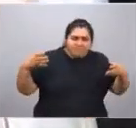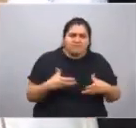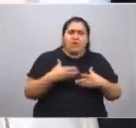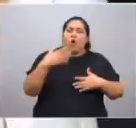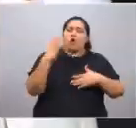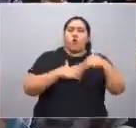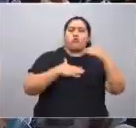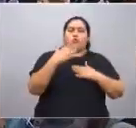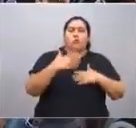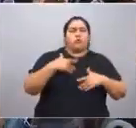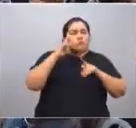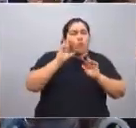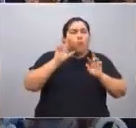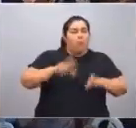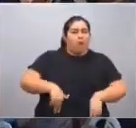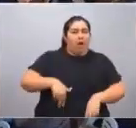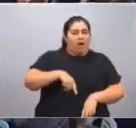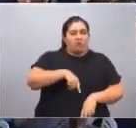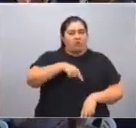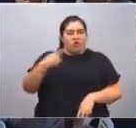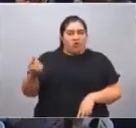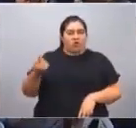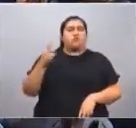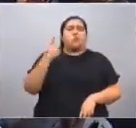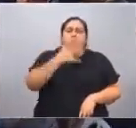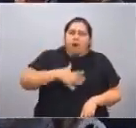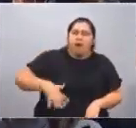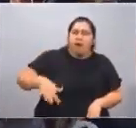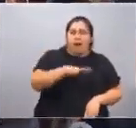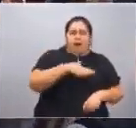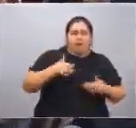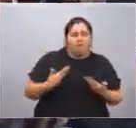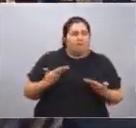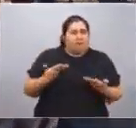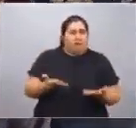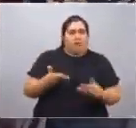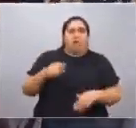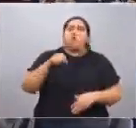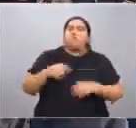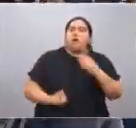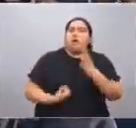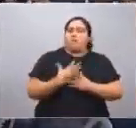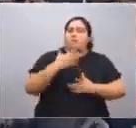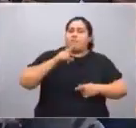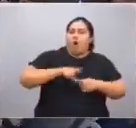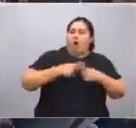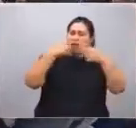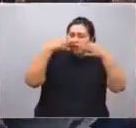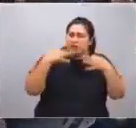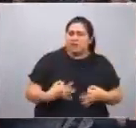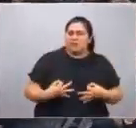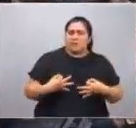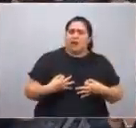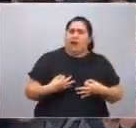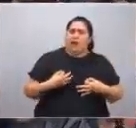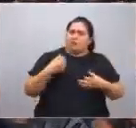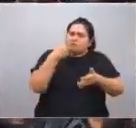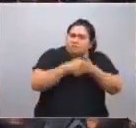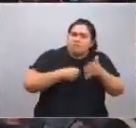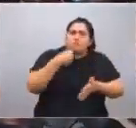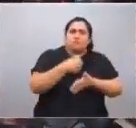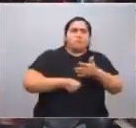una alternativa del campo popular a esta política de hambre, a